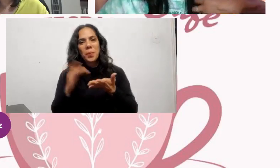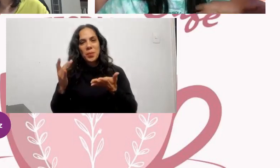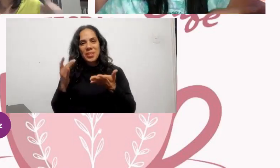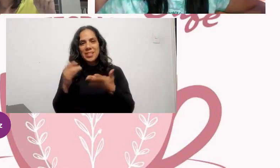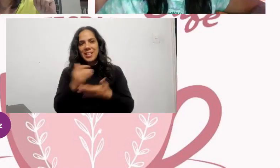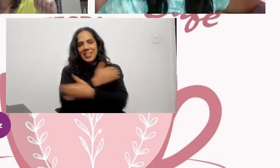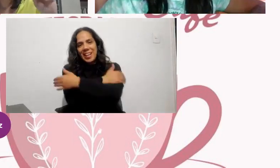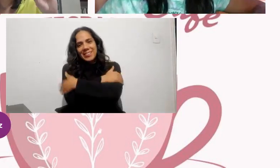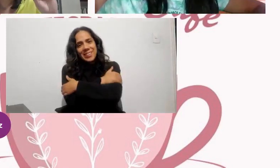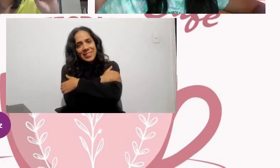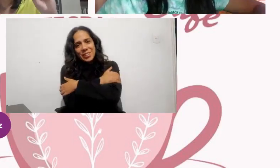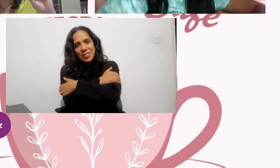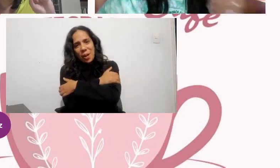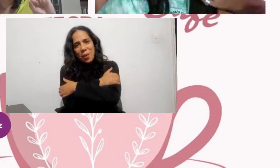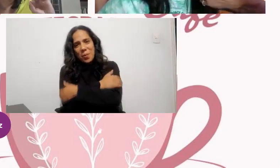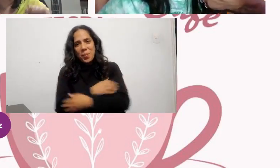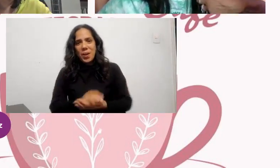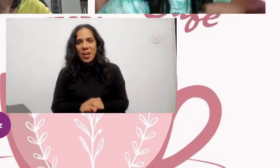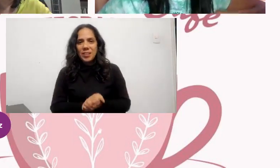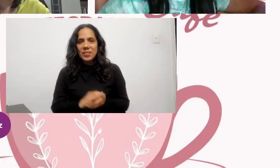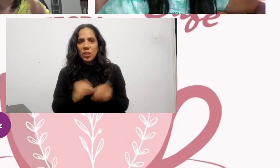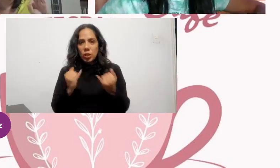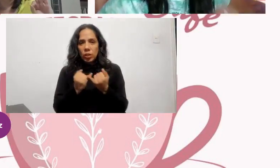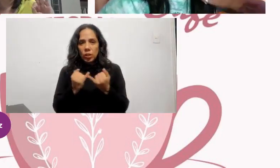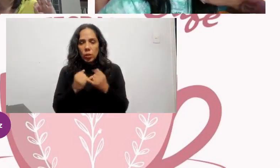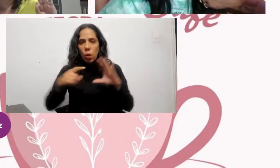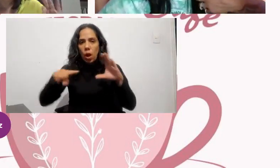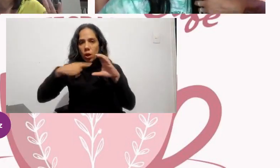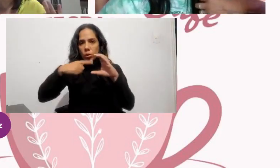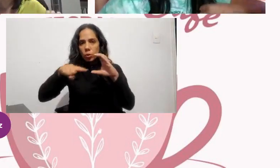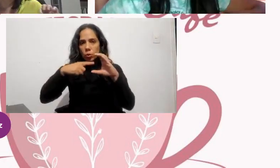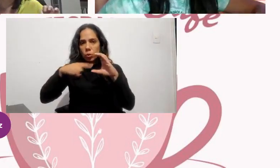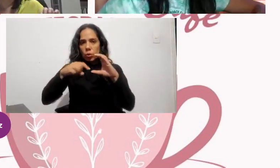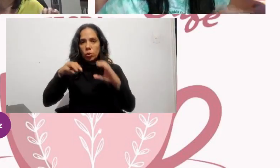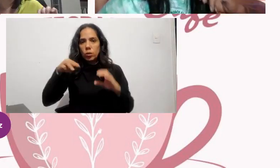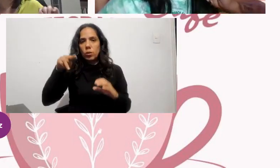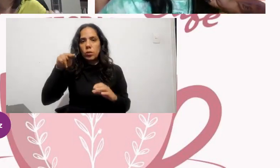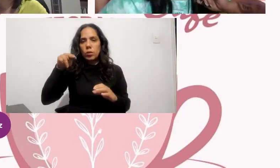Y nada más, dejo también tu correo electrónico,